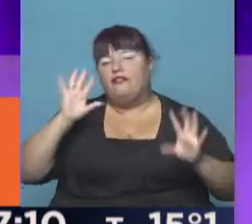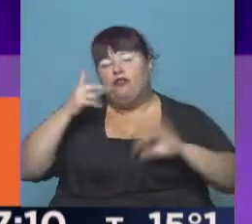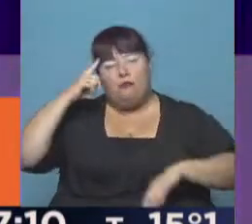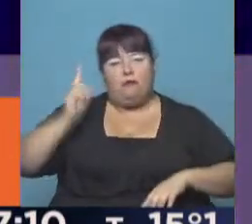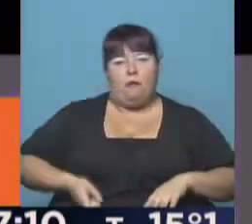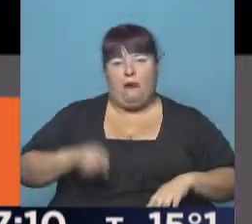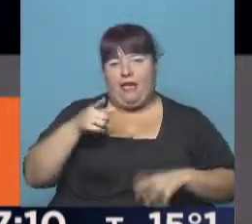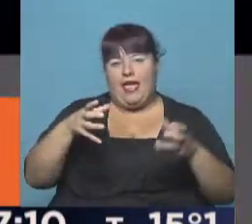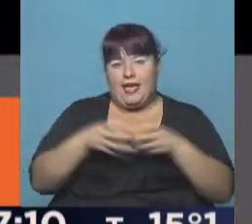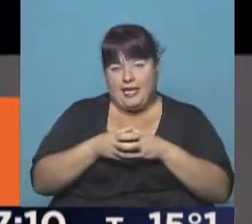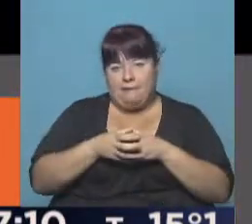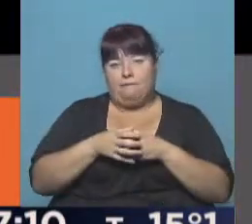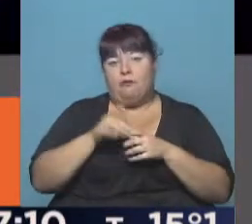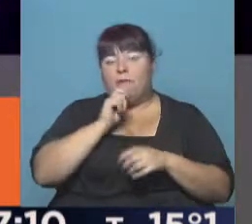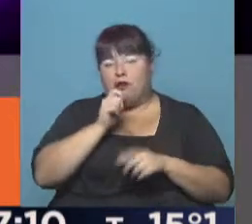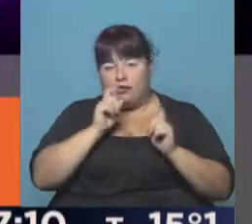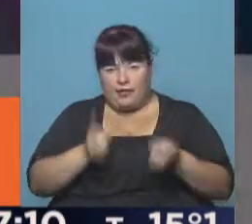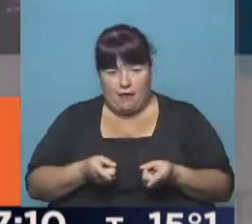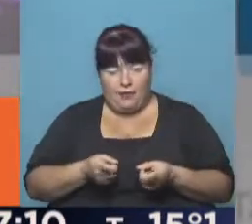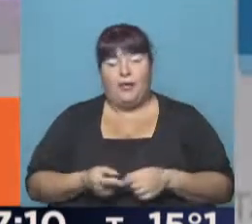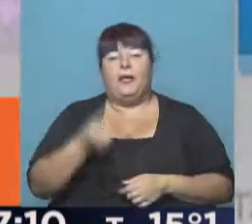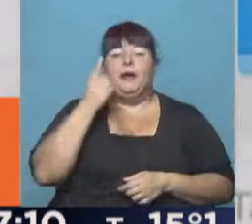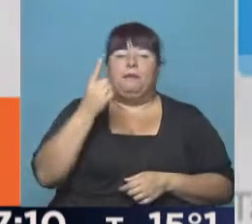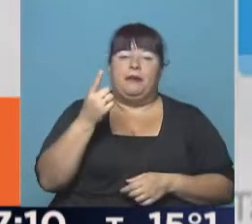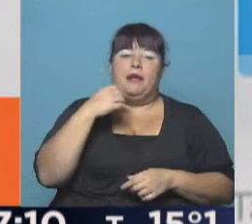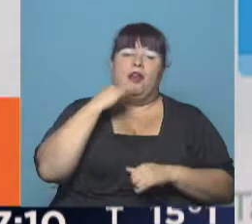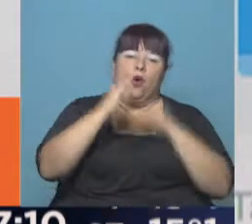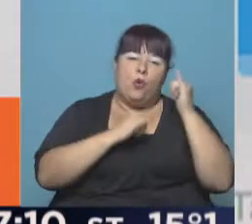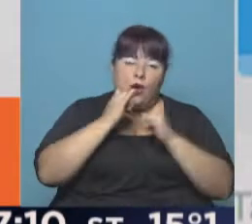de su equipo y del equipo de prensa. Primero fueron recitando